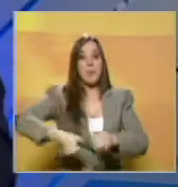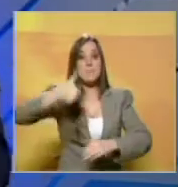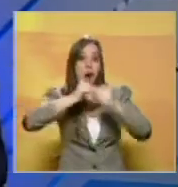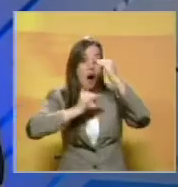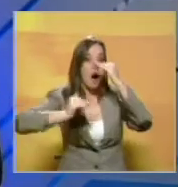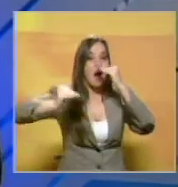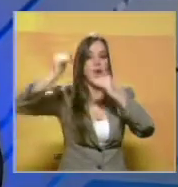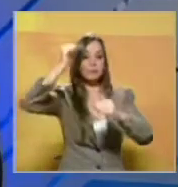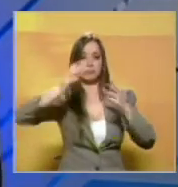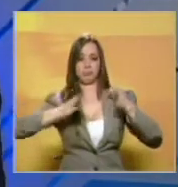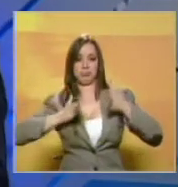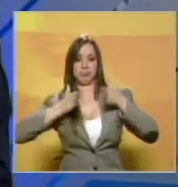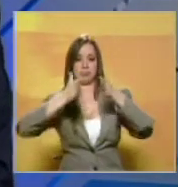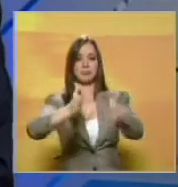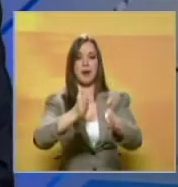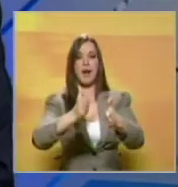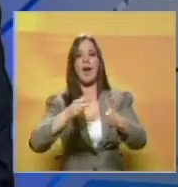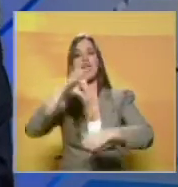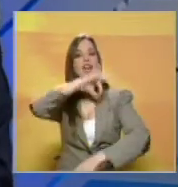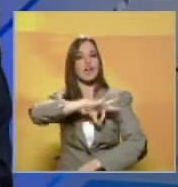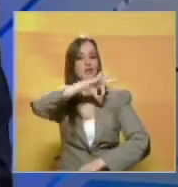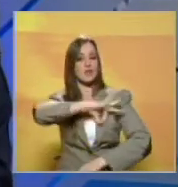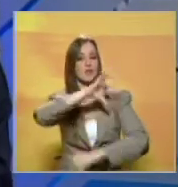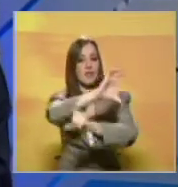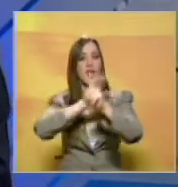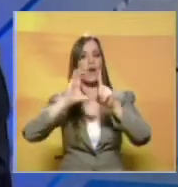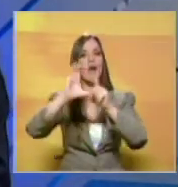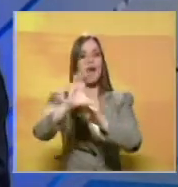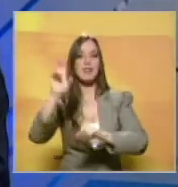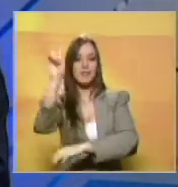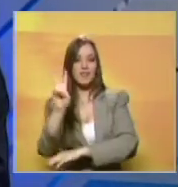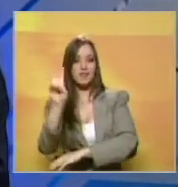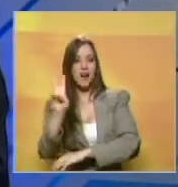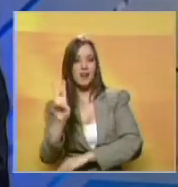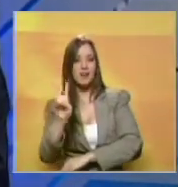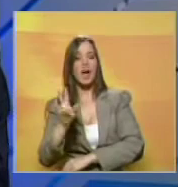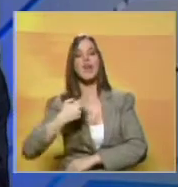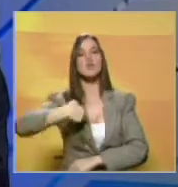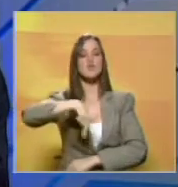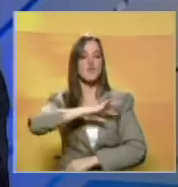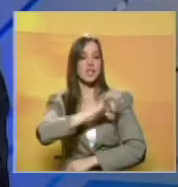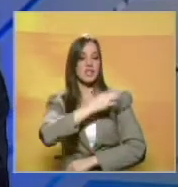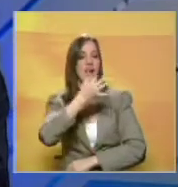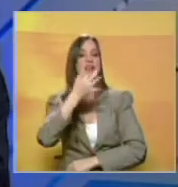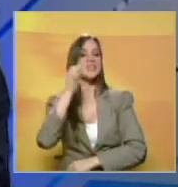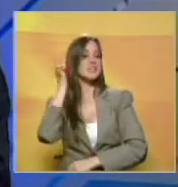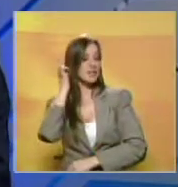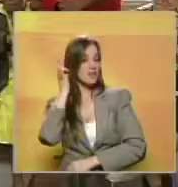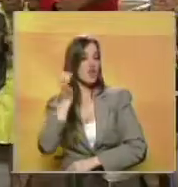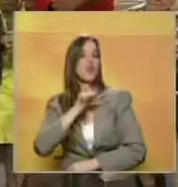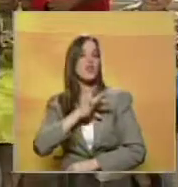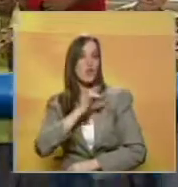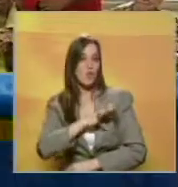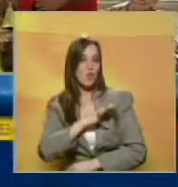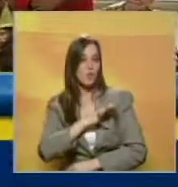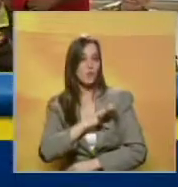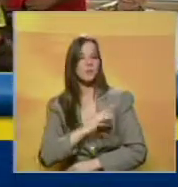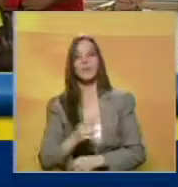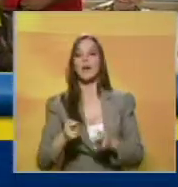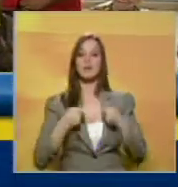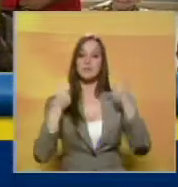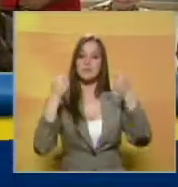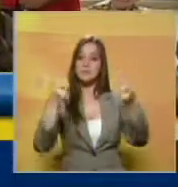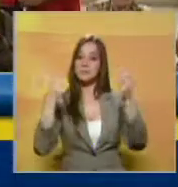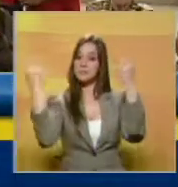condecoración que otorga la Sociedad del Patrimonio Histórico Cultural del Estado Vargas, Nuestra Señora de los Dolores. En un acto